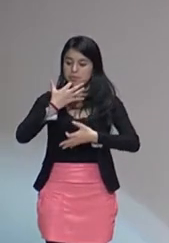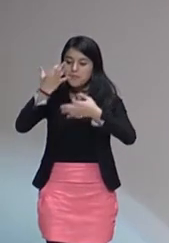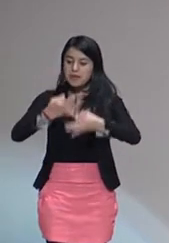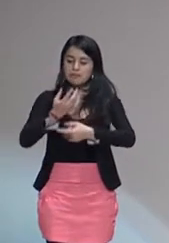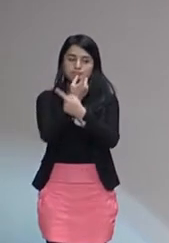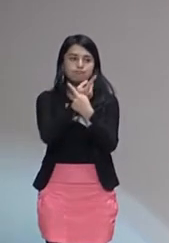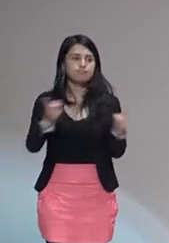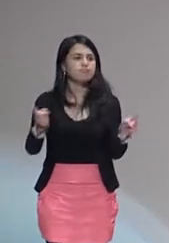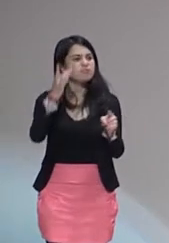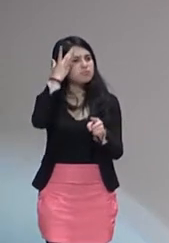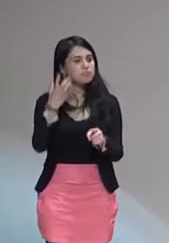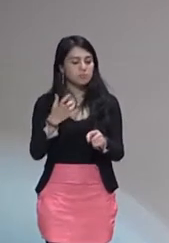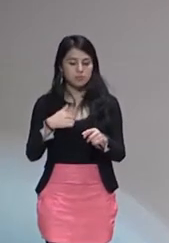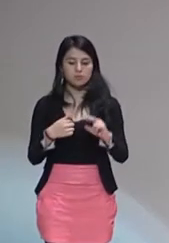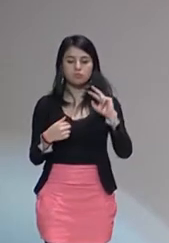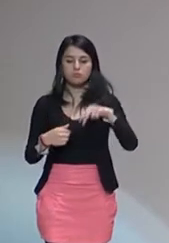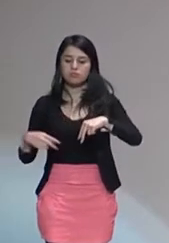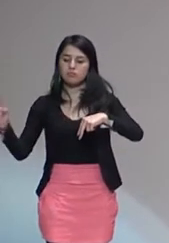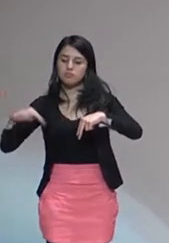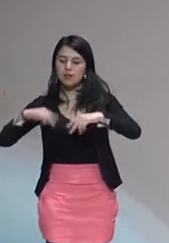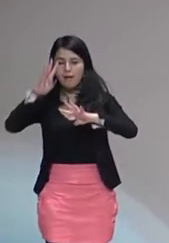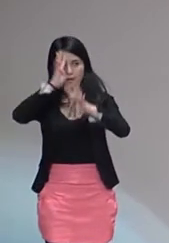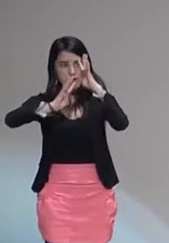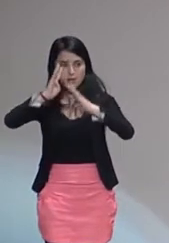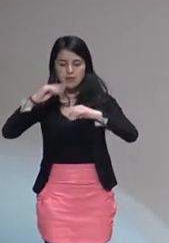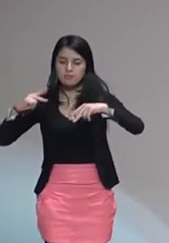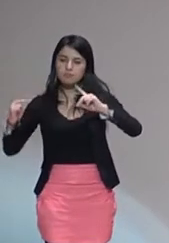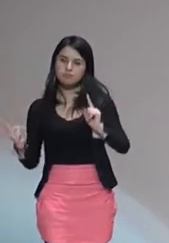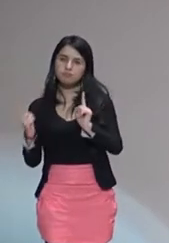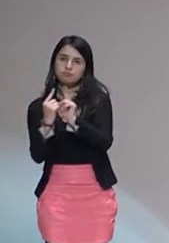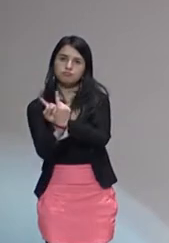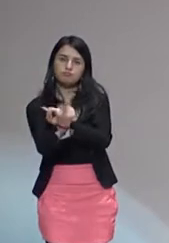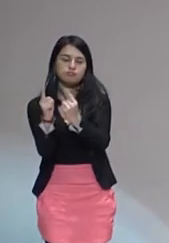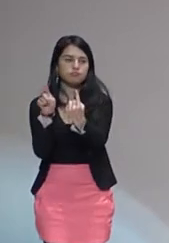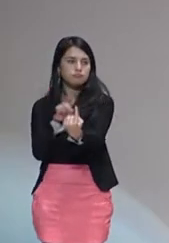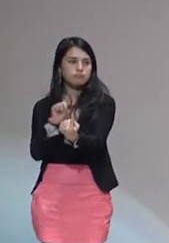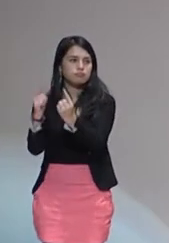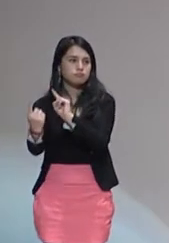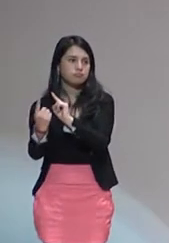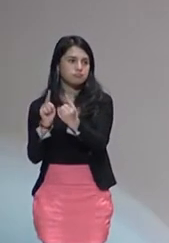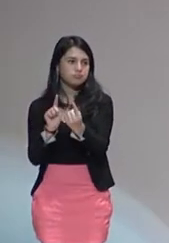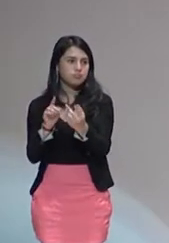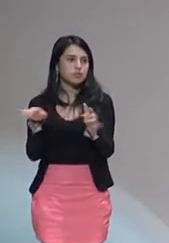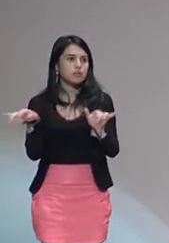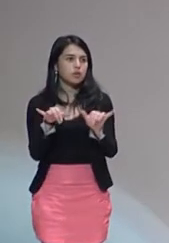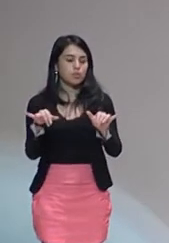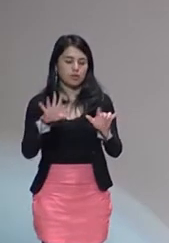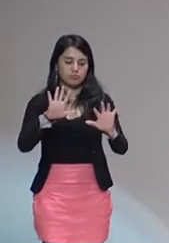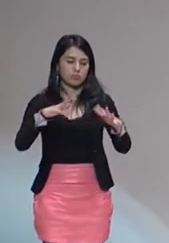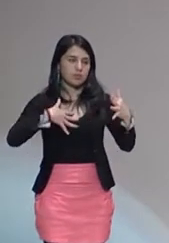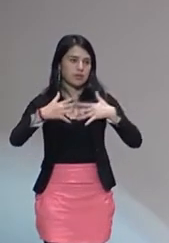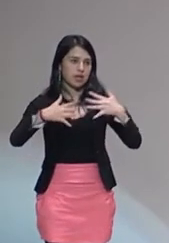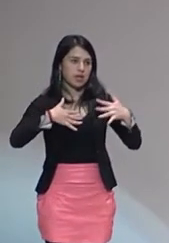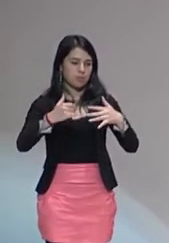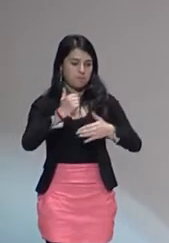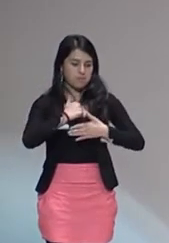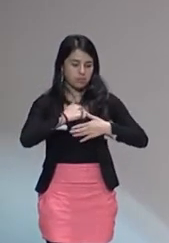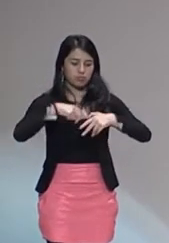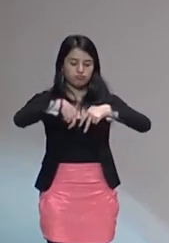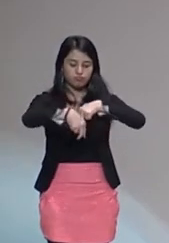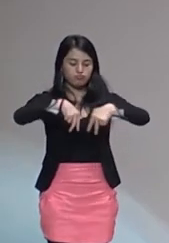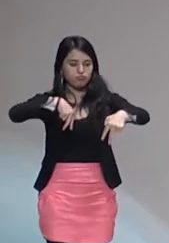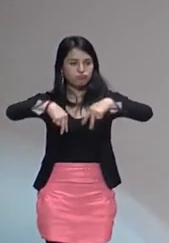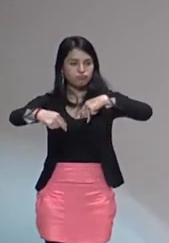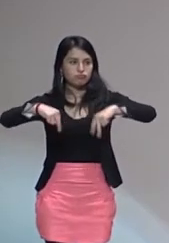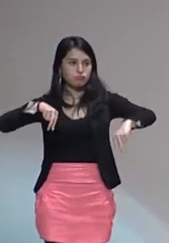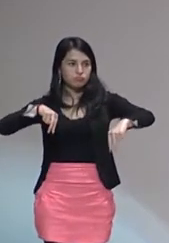realidad, de forma creativa, se da el encuentro con el otro, porque son escenas de teatro que ellos simulan,